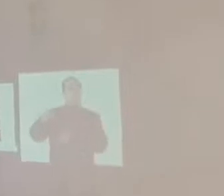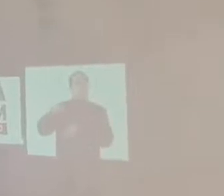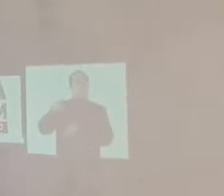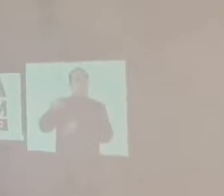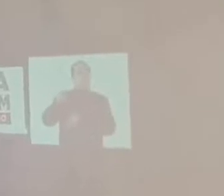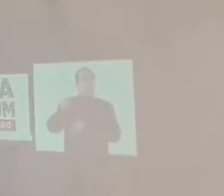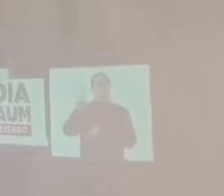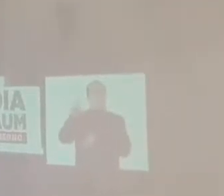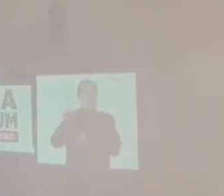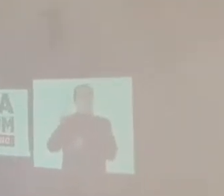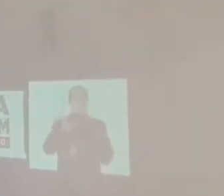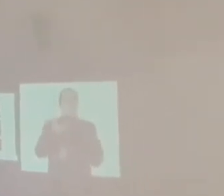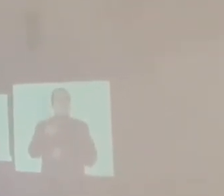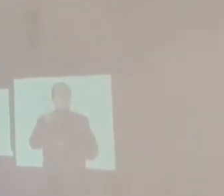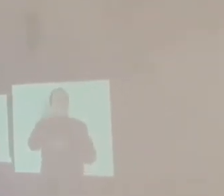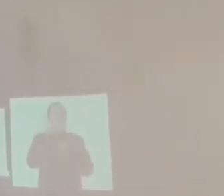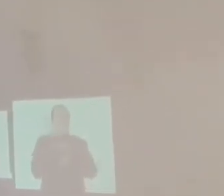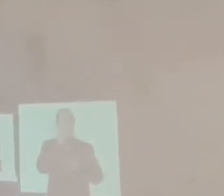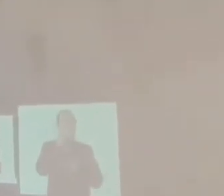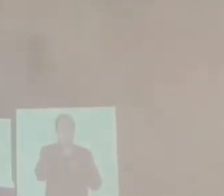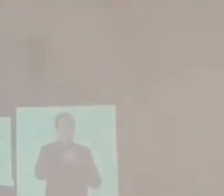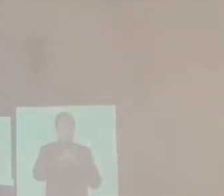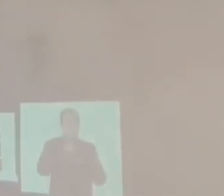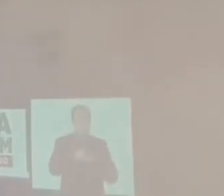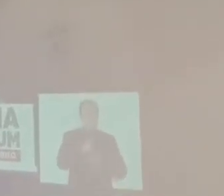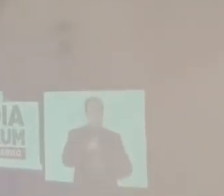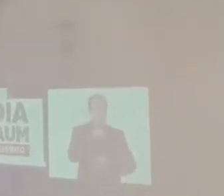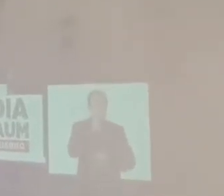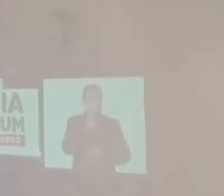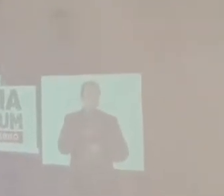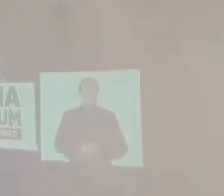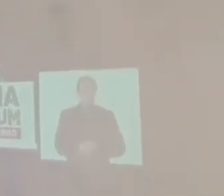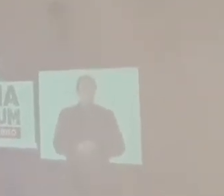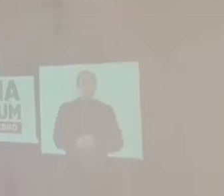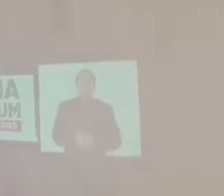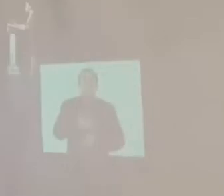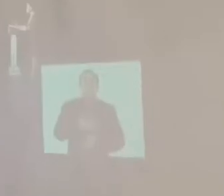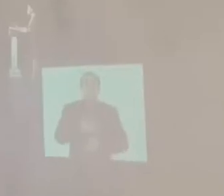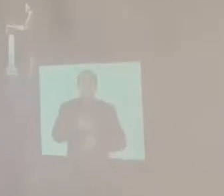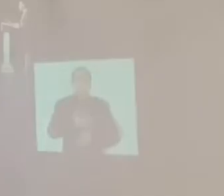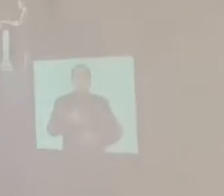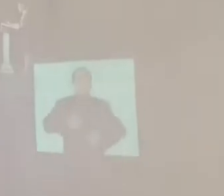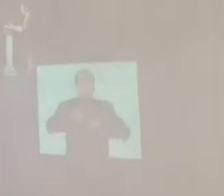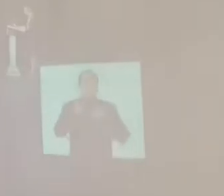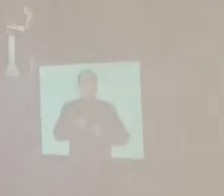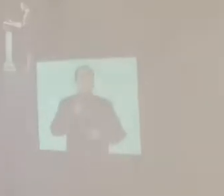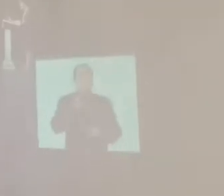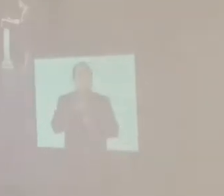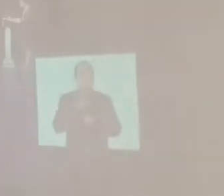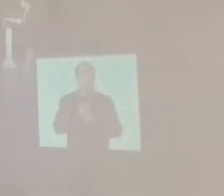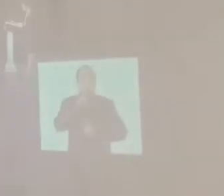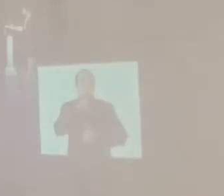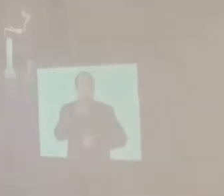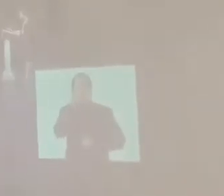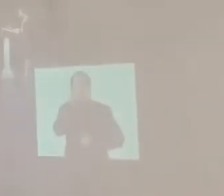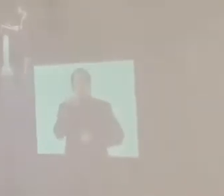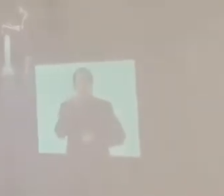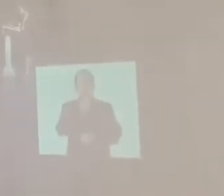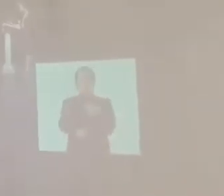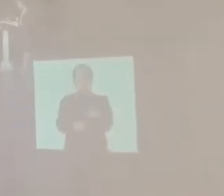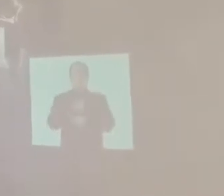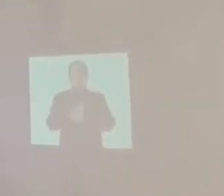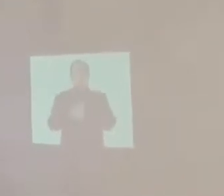en el programa de agua potable. Me atrevo a afirmar que este ha sido el mejor momento de coordinación